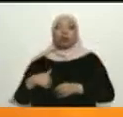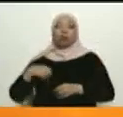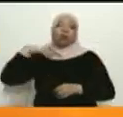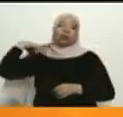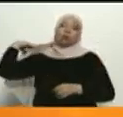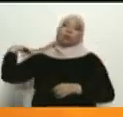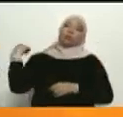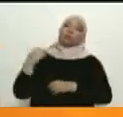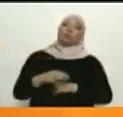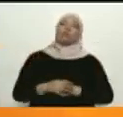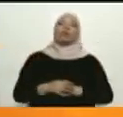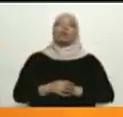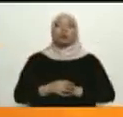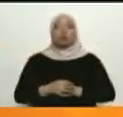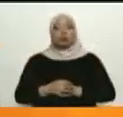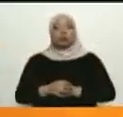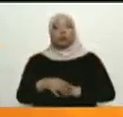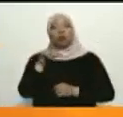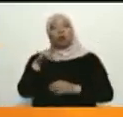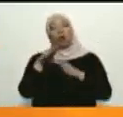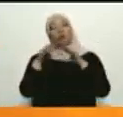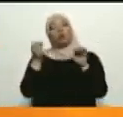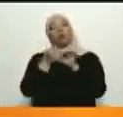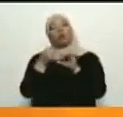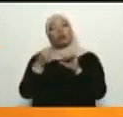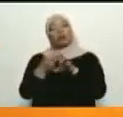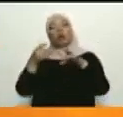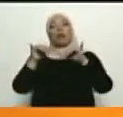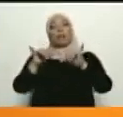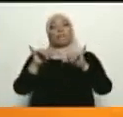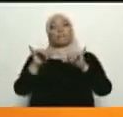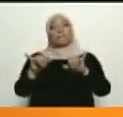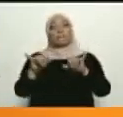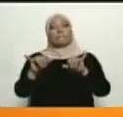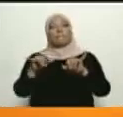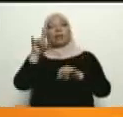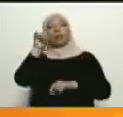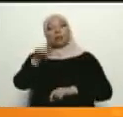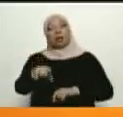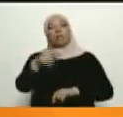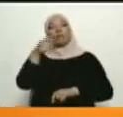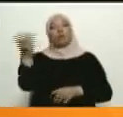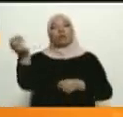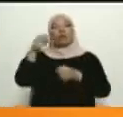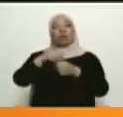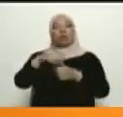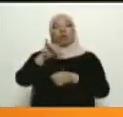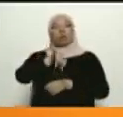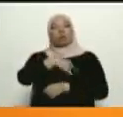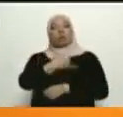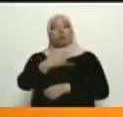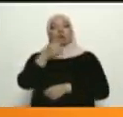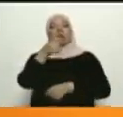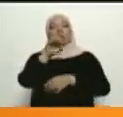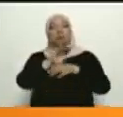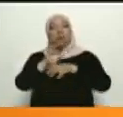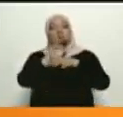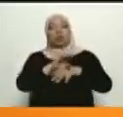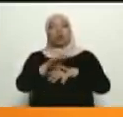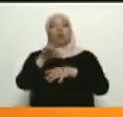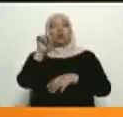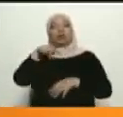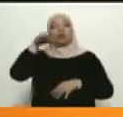de manera integral todos trabajando Al unísono también se incorporó la Universidad Nacional experimental de la